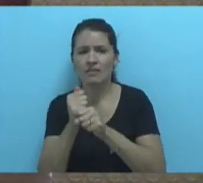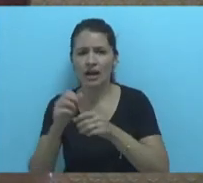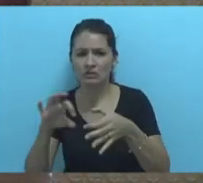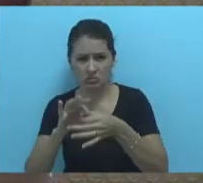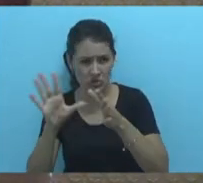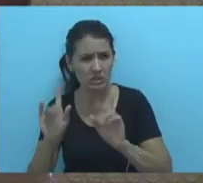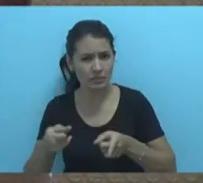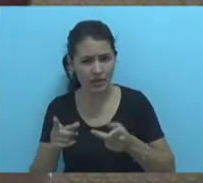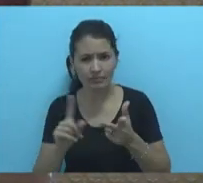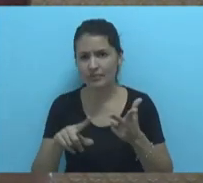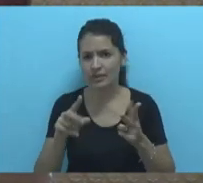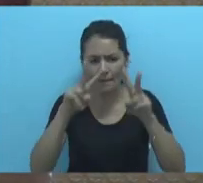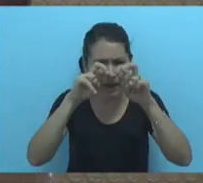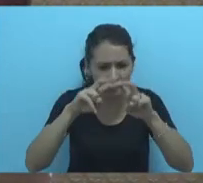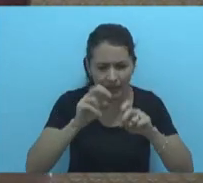democracia.